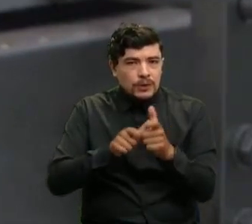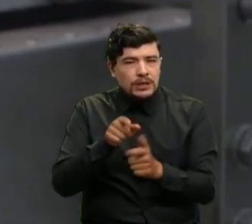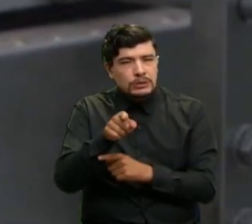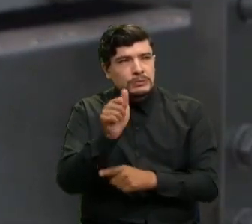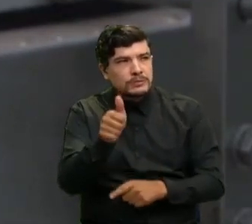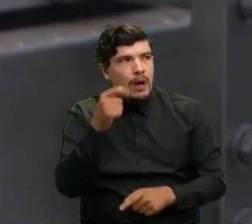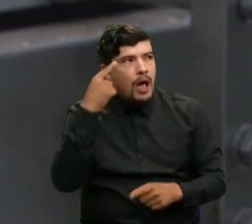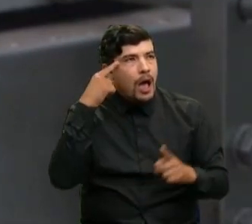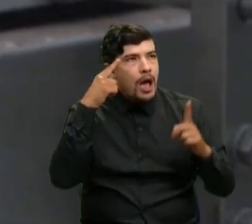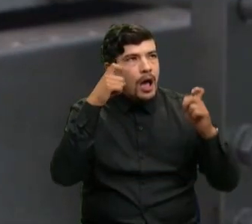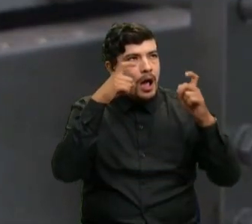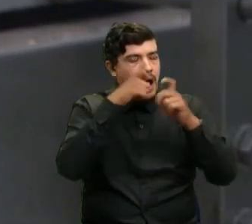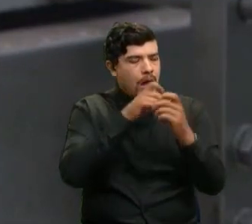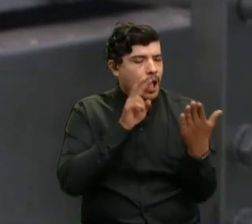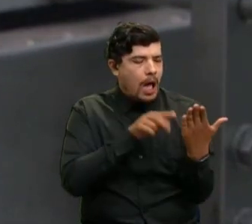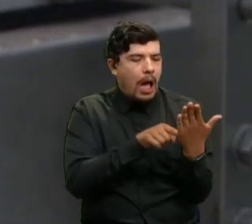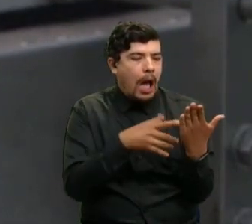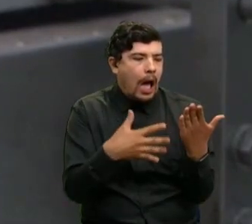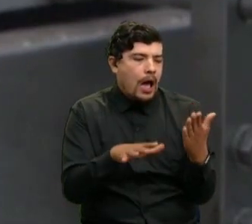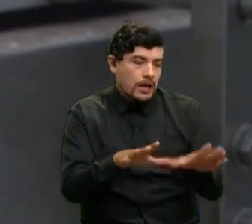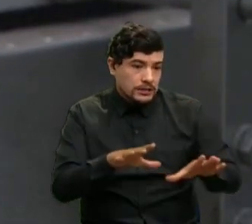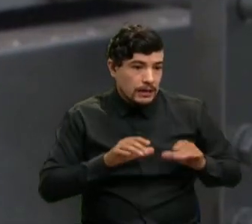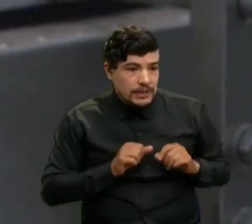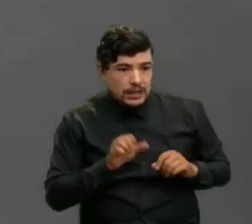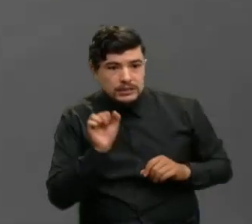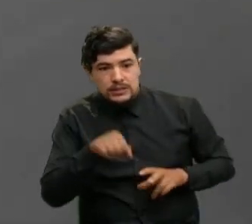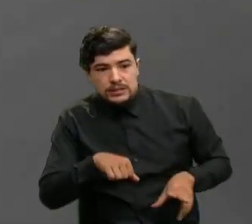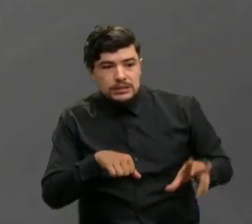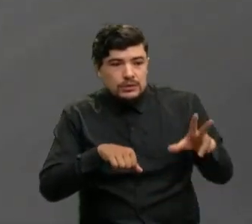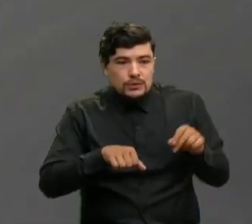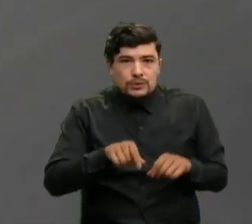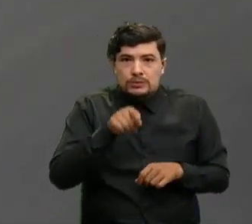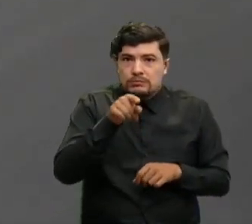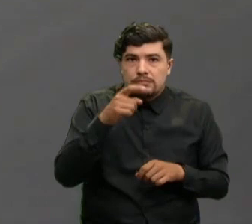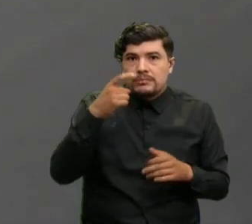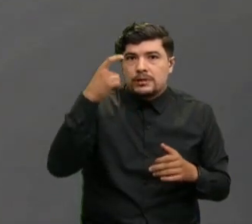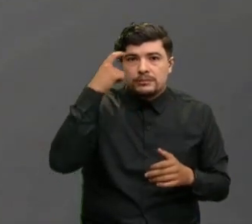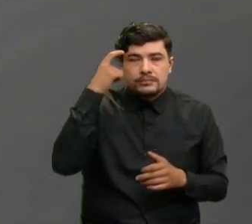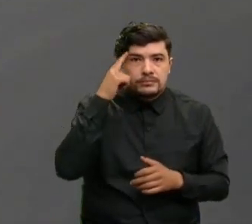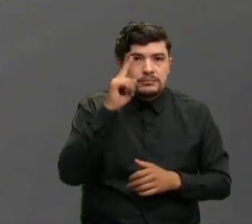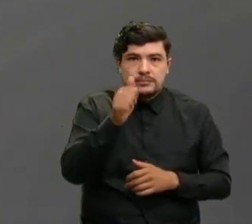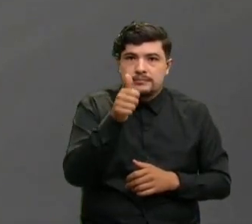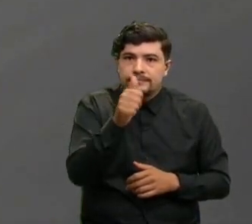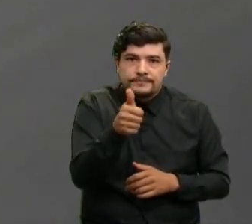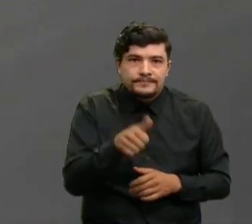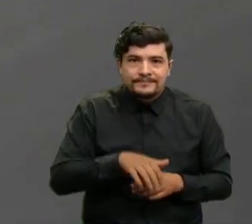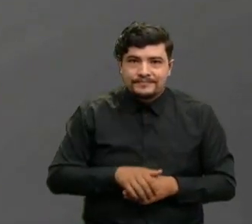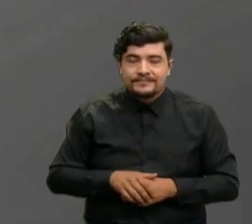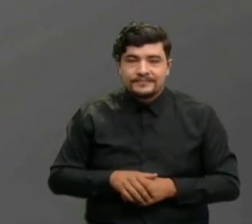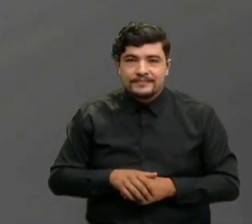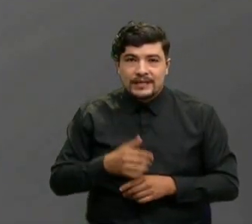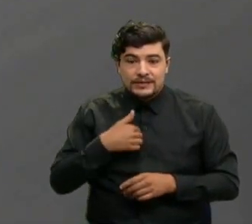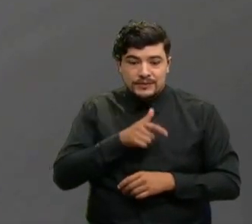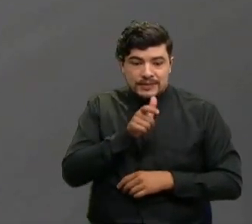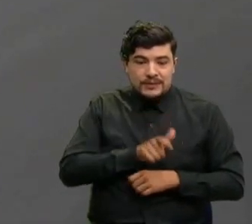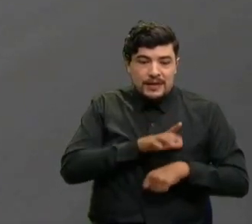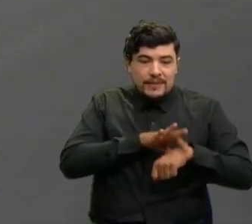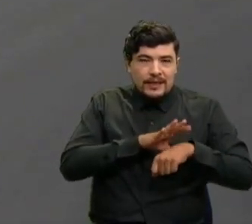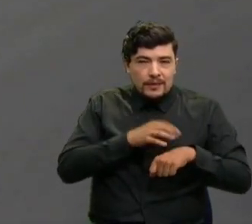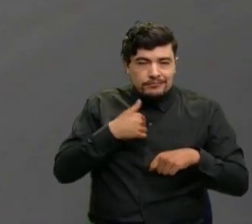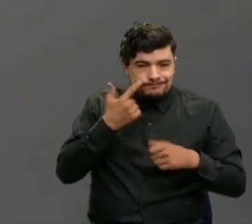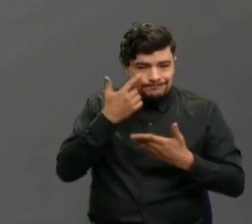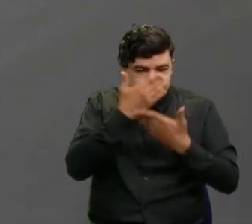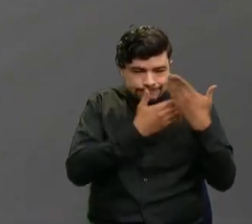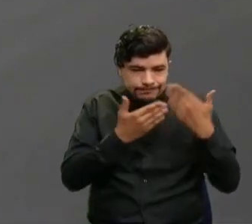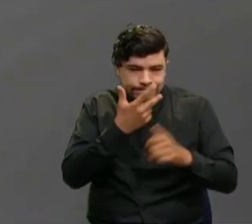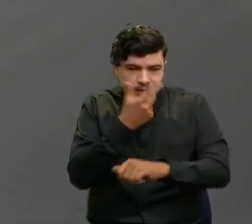y diga, hombre, es importante vacunarse. Yo como médico epidemiólogo reconfirmo lo que dice el doctor Felipe, vacunarse es